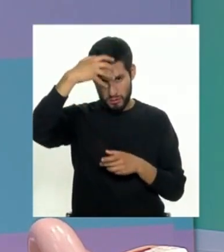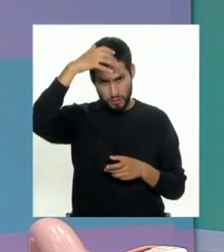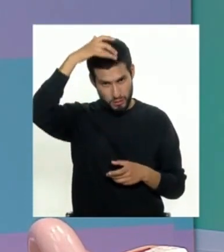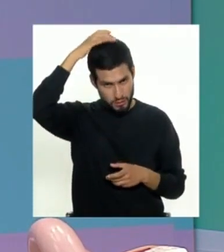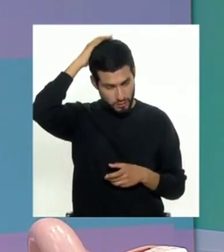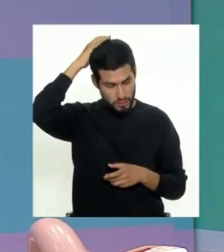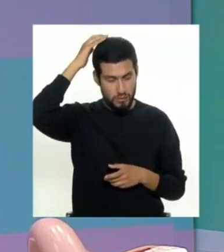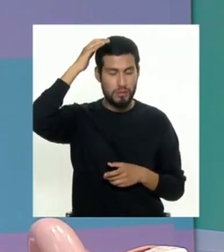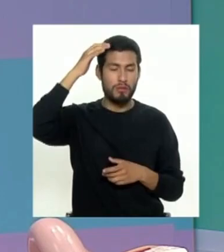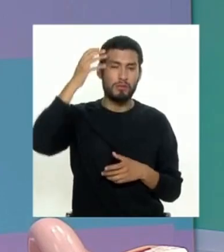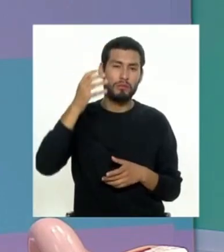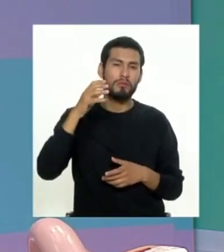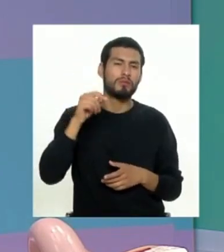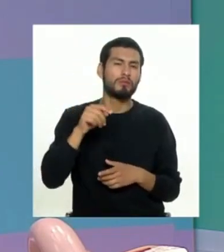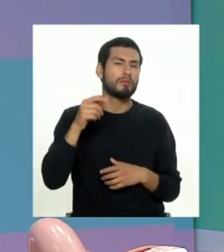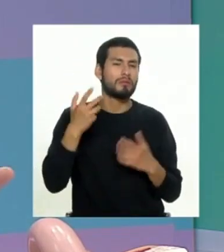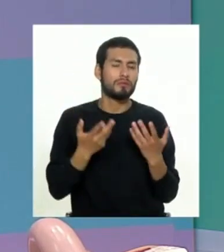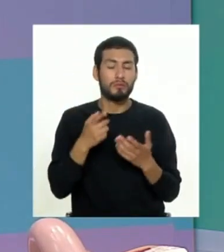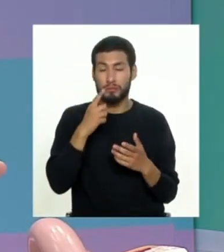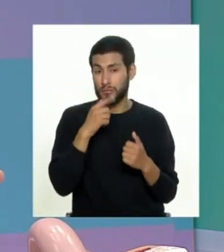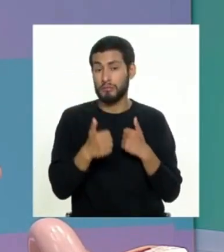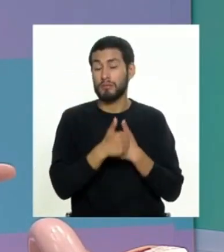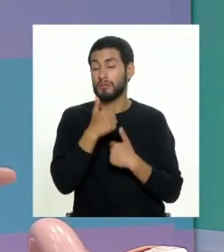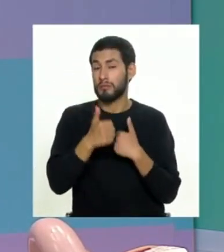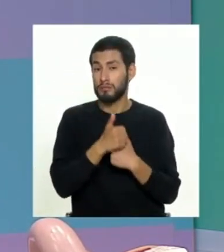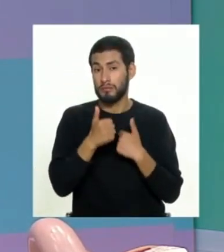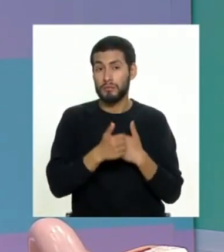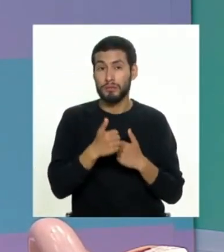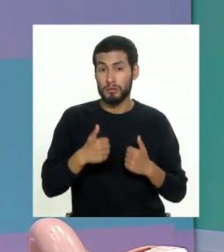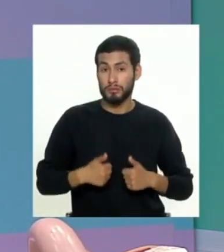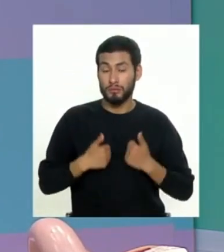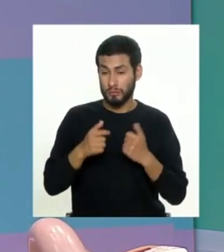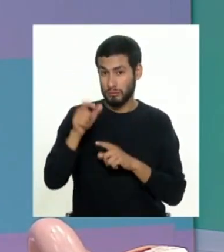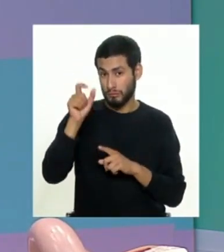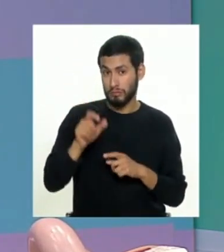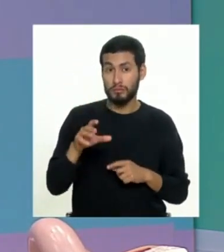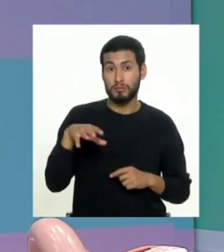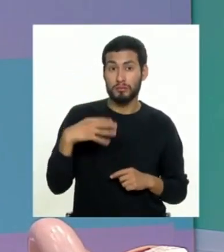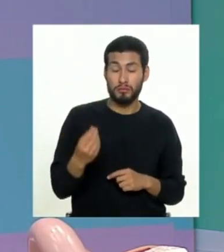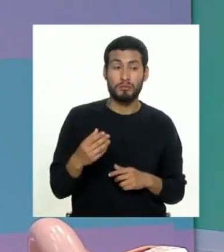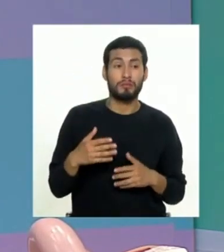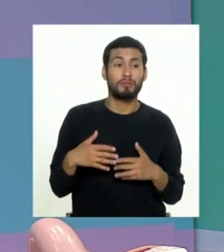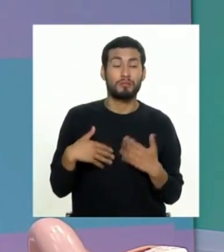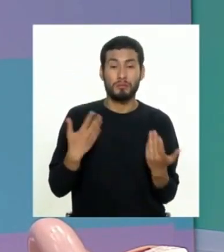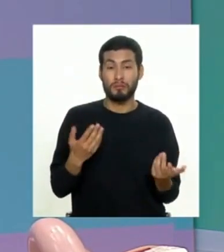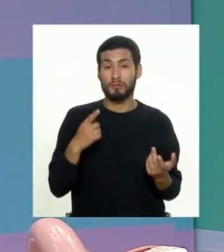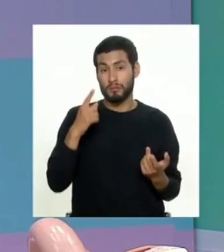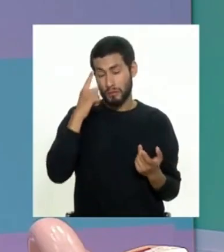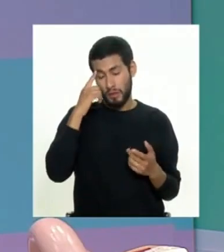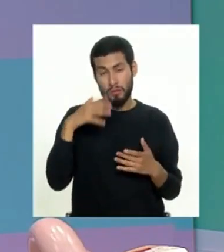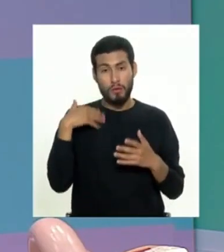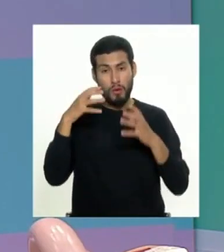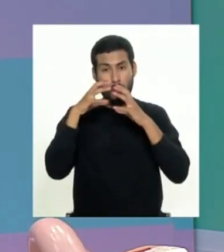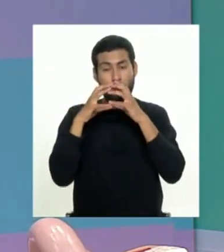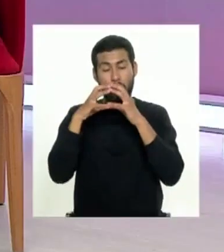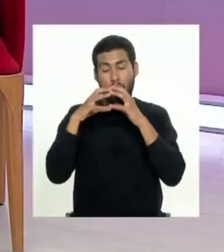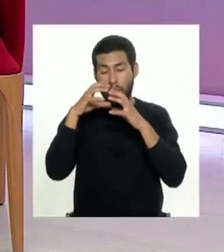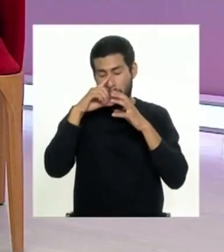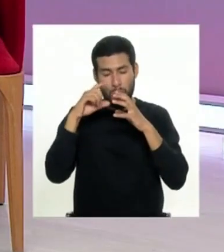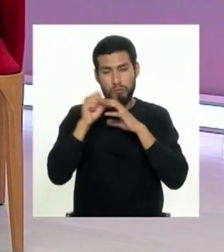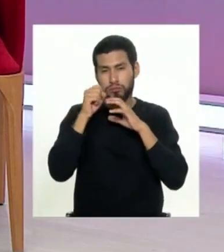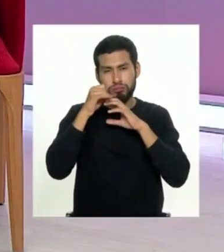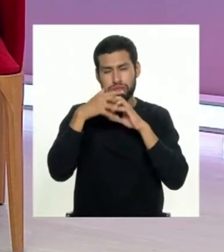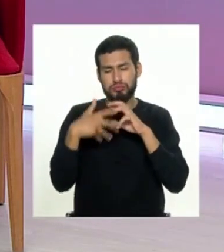es cerebral y lo que es riesgoso y peligroso para la vida del paciente, porque podemos estar ante un infarto. Qué importante es hacer